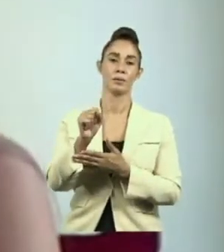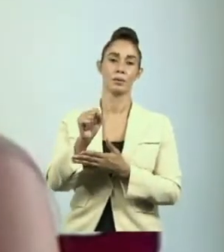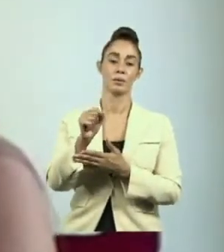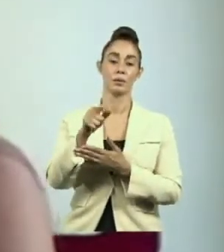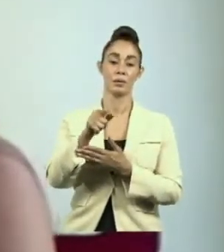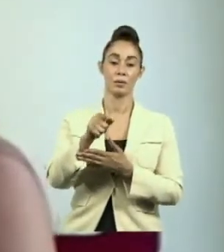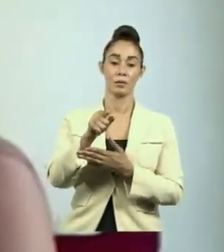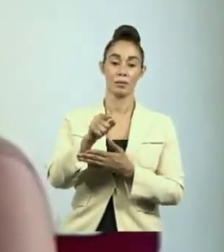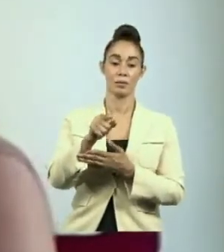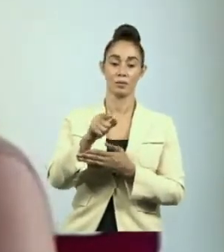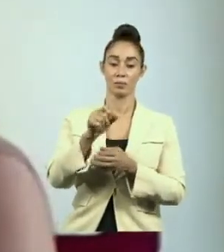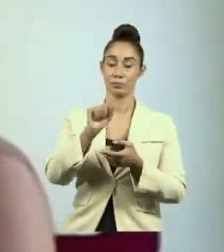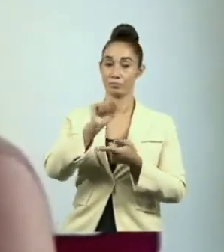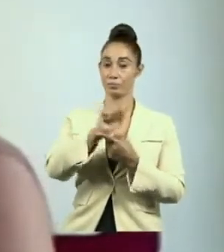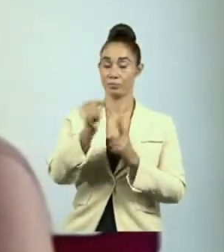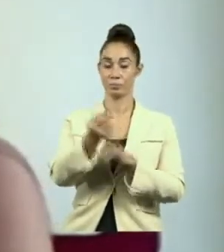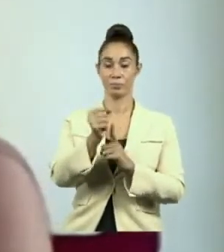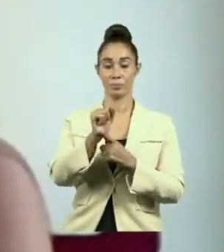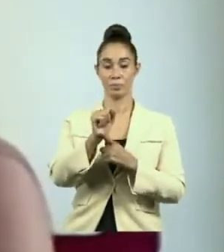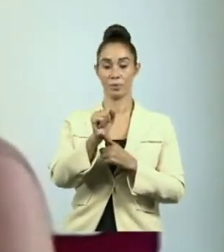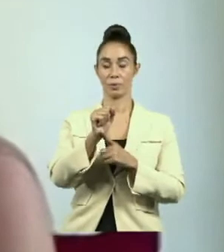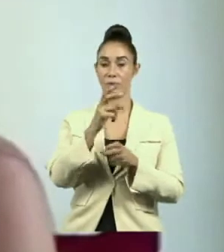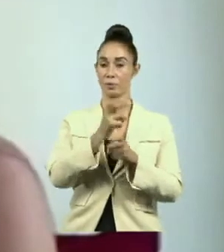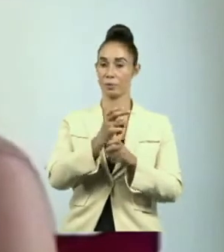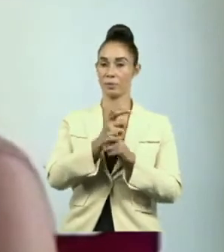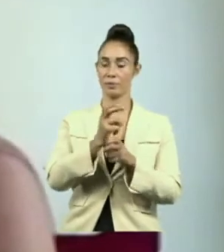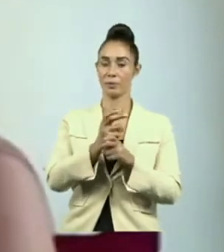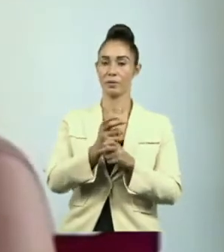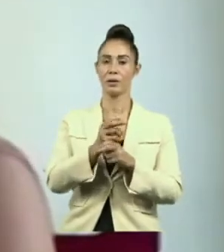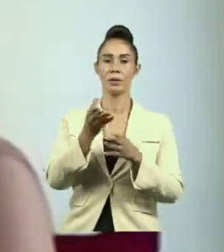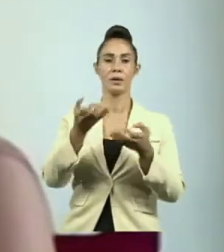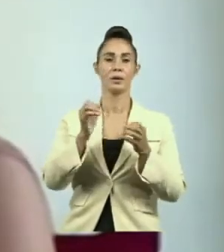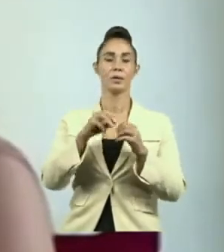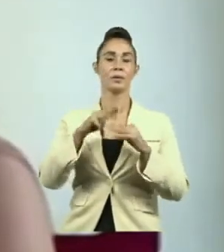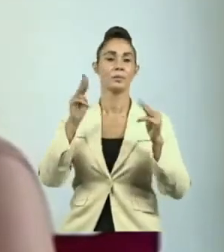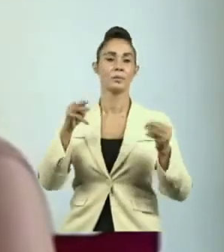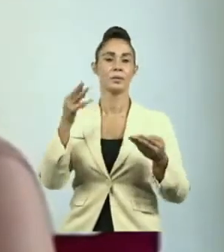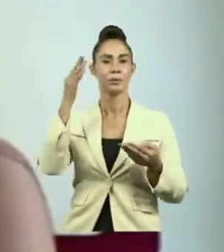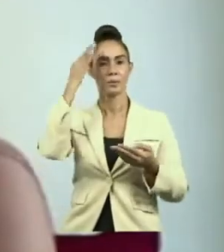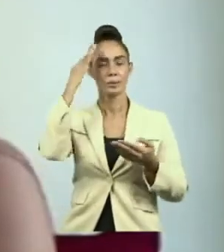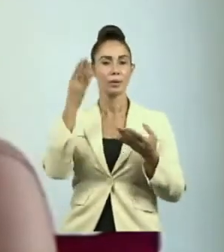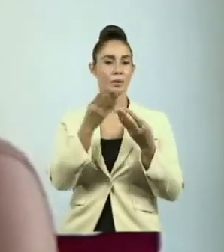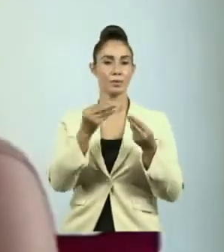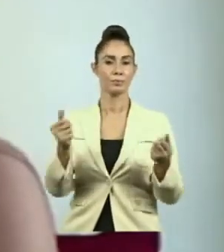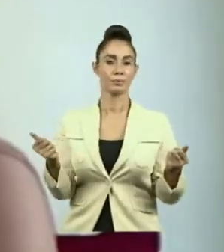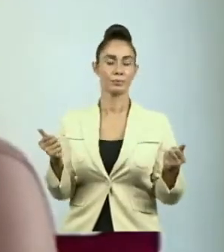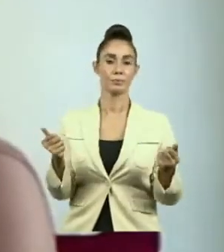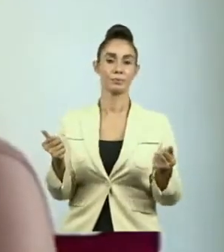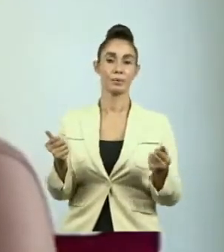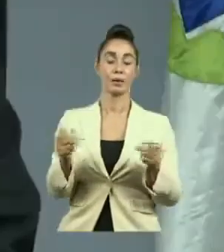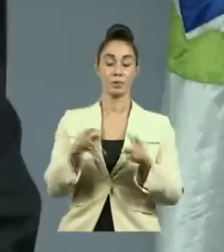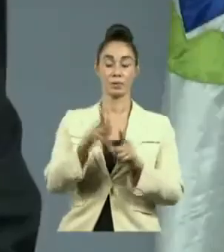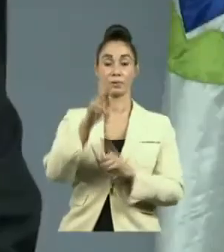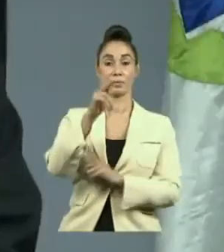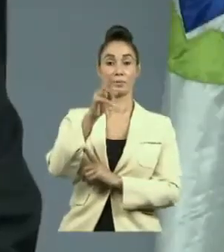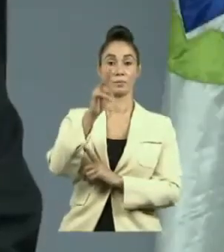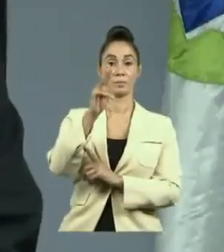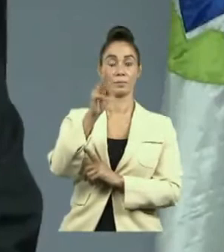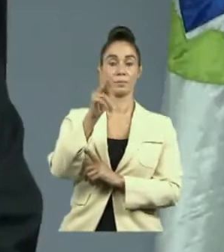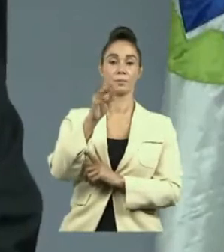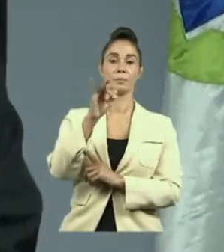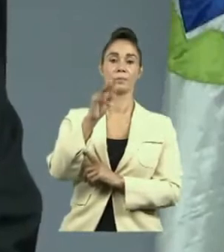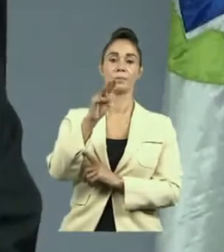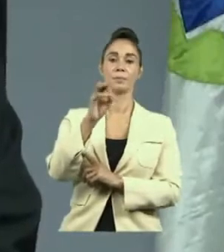muy crítica y queremos saber qué hará el ministerio para resolverlos bien con relación a pimentel se han hecho